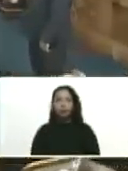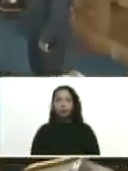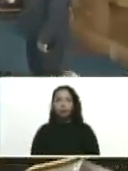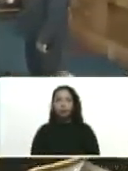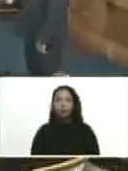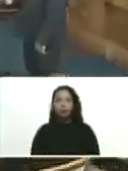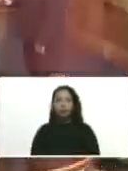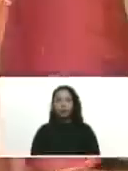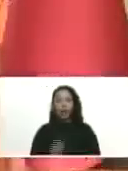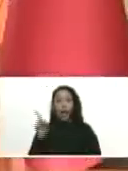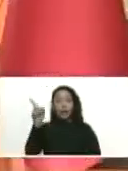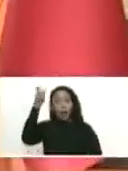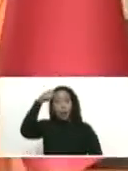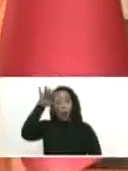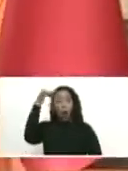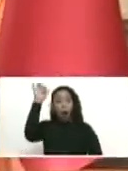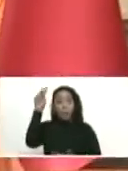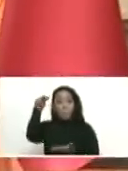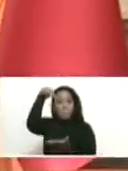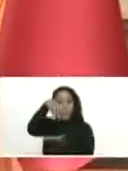Y ese pueblo que está de pie,